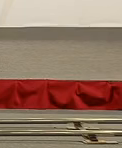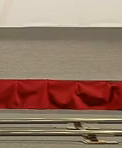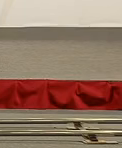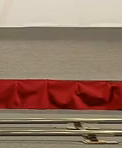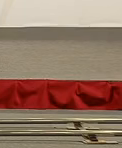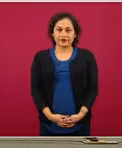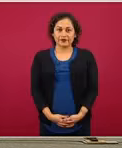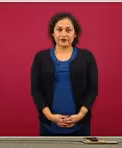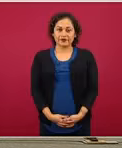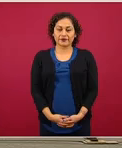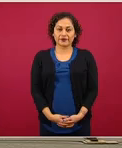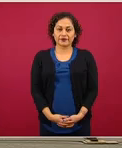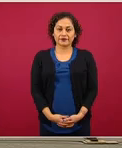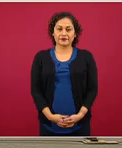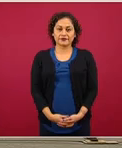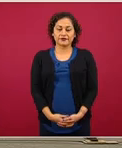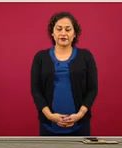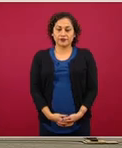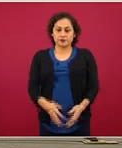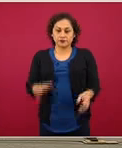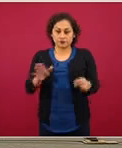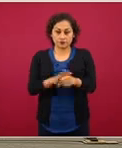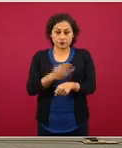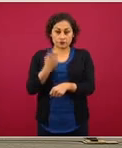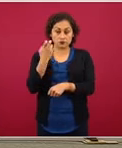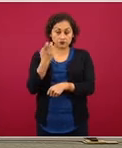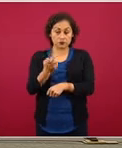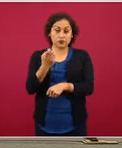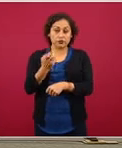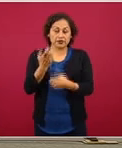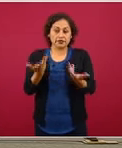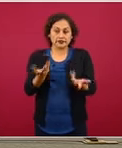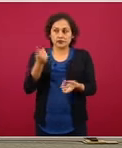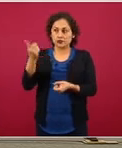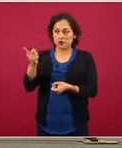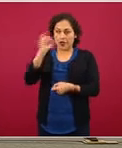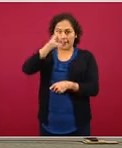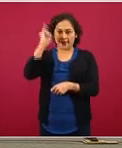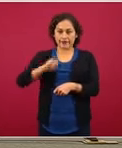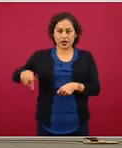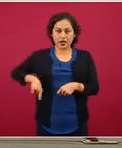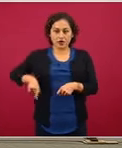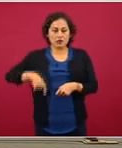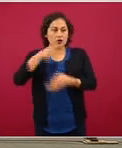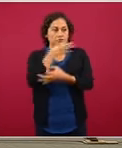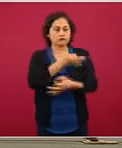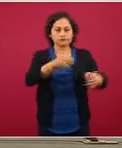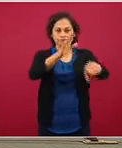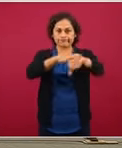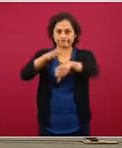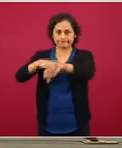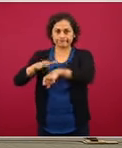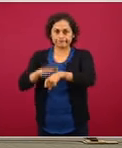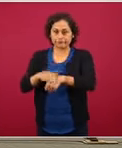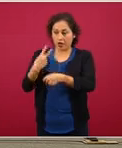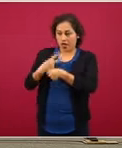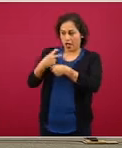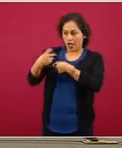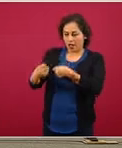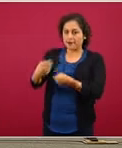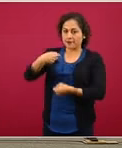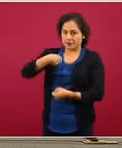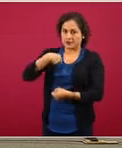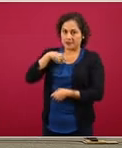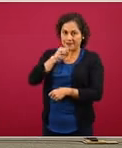salud. Y entonces nos invita la jefa de gobierno, y digo nos invita porque a mí también me invita